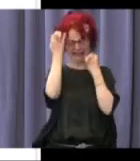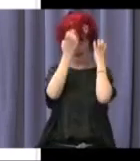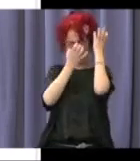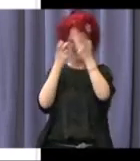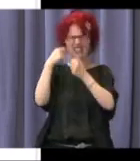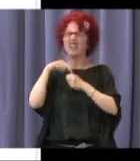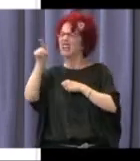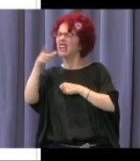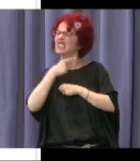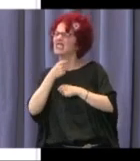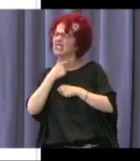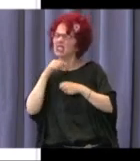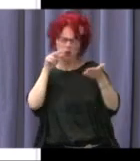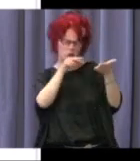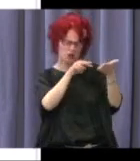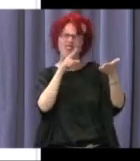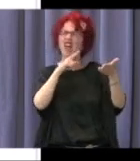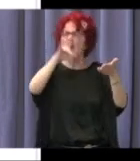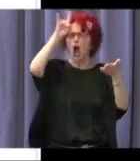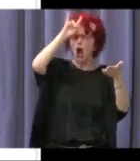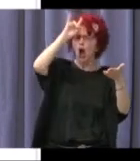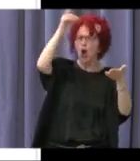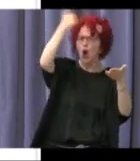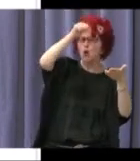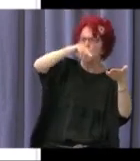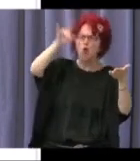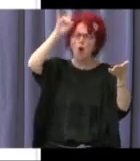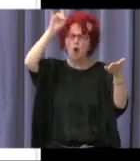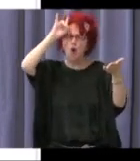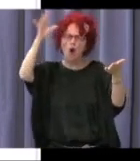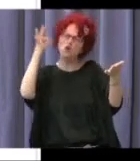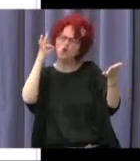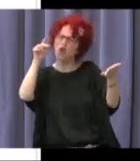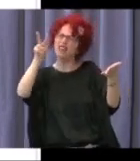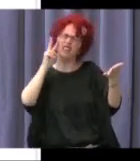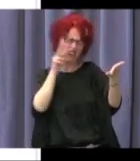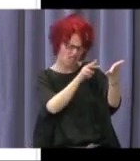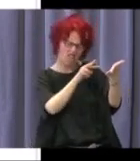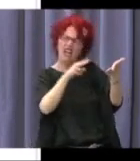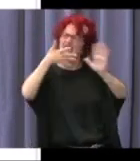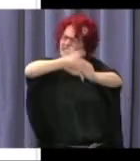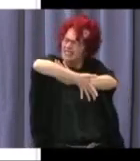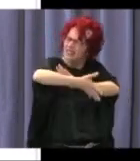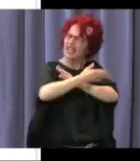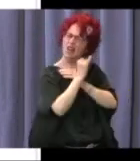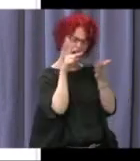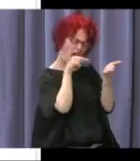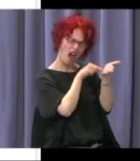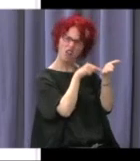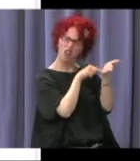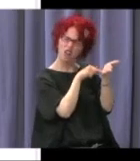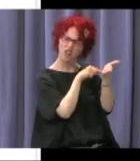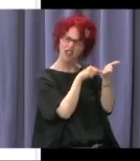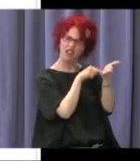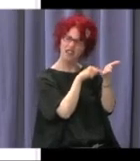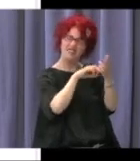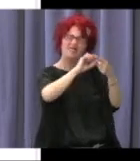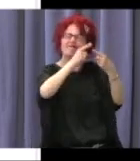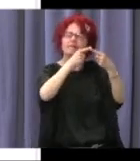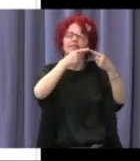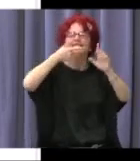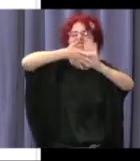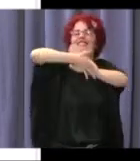Real Academia de Cornudo Cornuda, que es lo que dice ahora mismo? Esto es un pantallazo de lo que dice el diccionario. Segunda acepción. Dicho de una